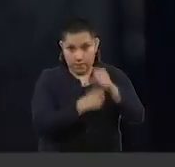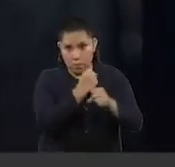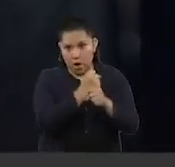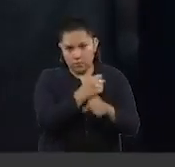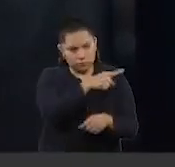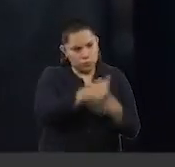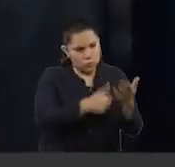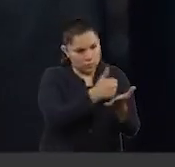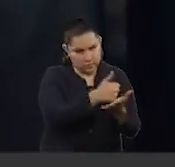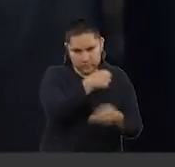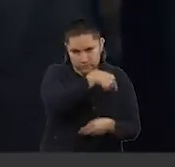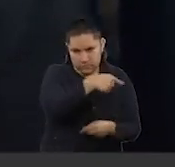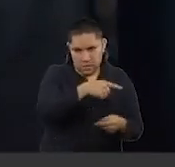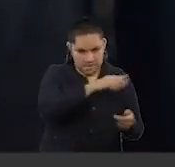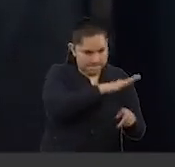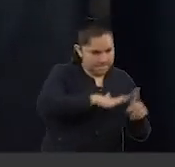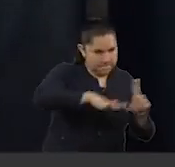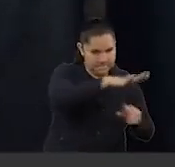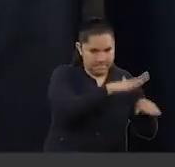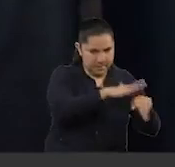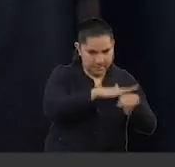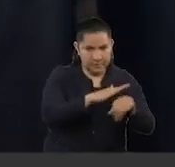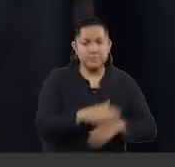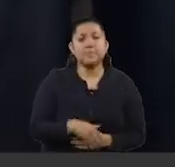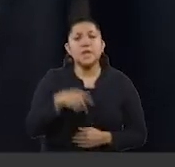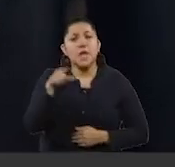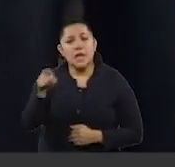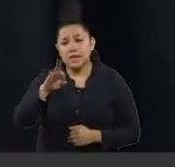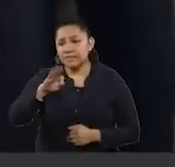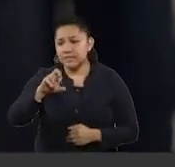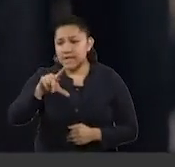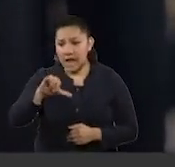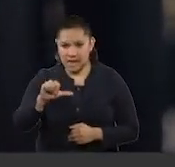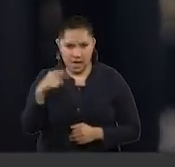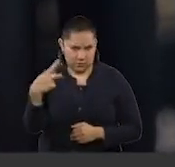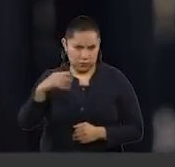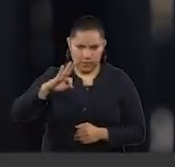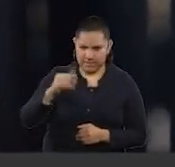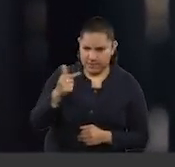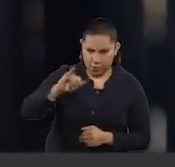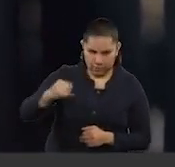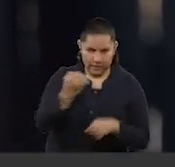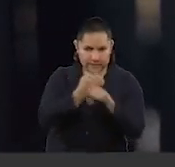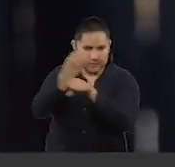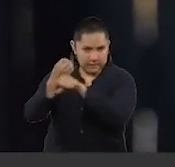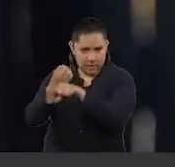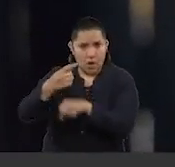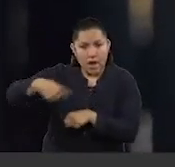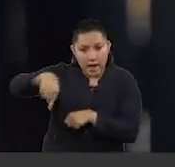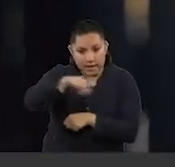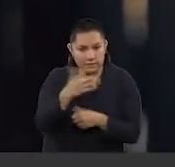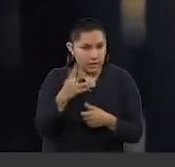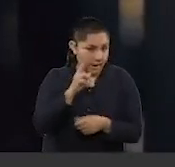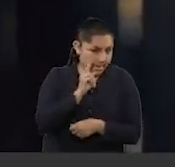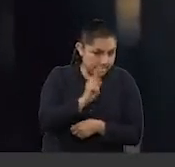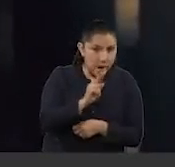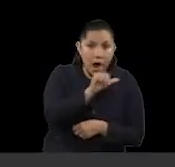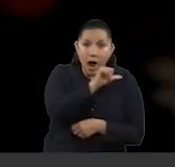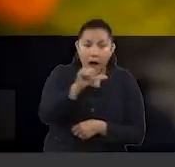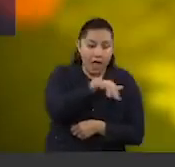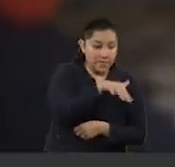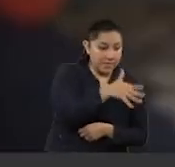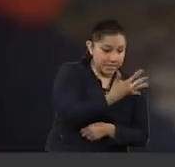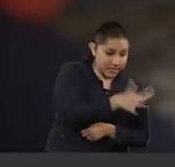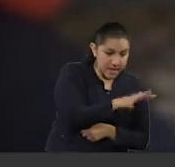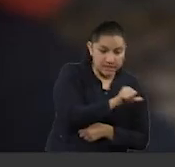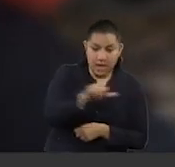En 2022, las Fiscalías Generales de Justicia Estatales señalaron que el delito de violación registró su máximo en el grupo de 10 a